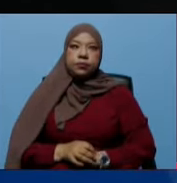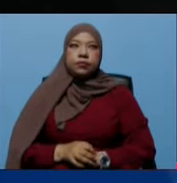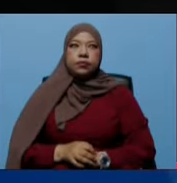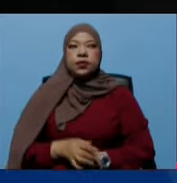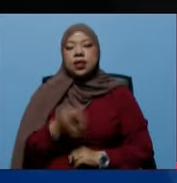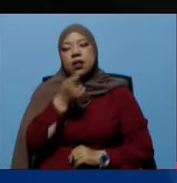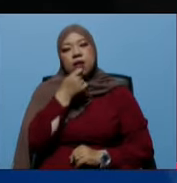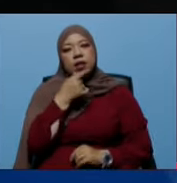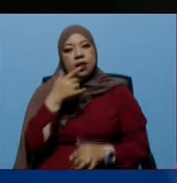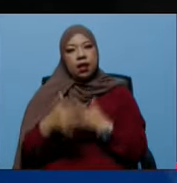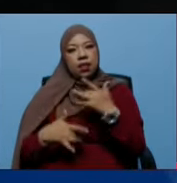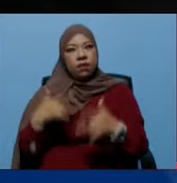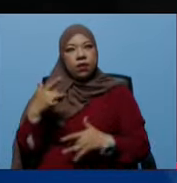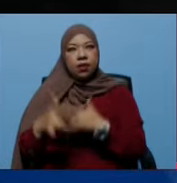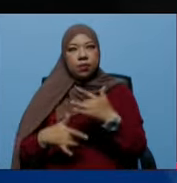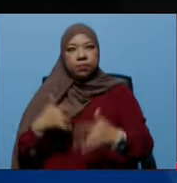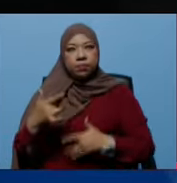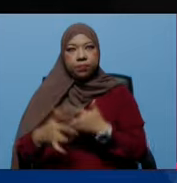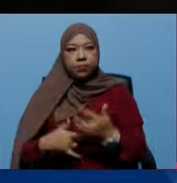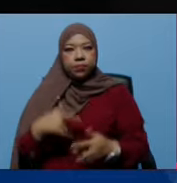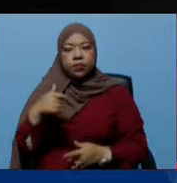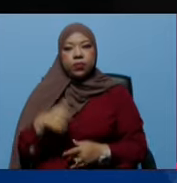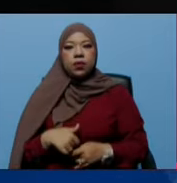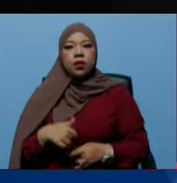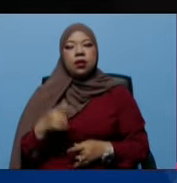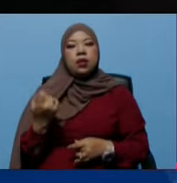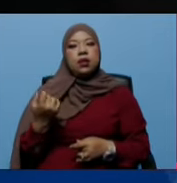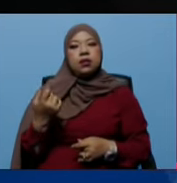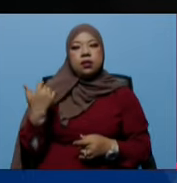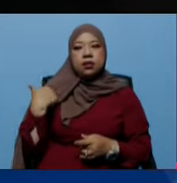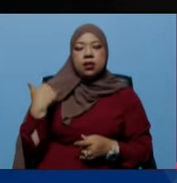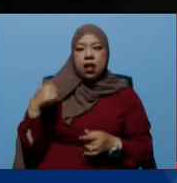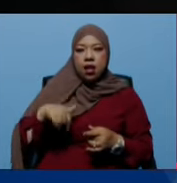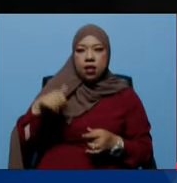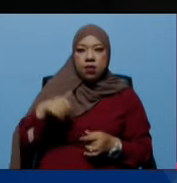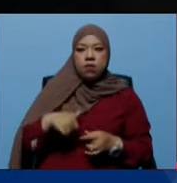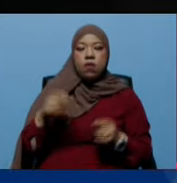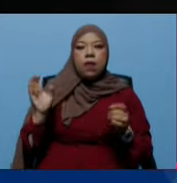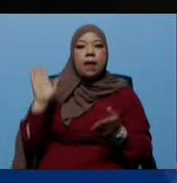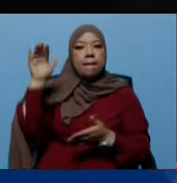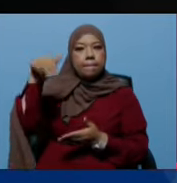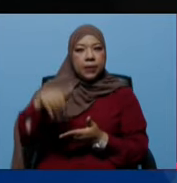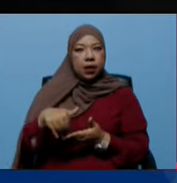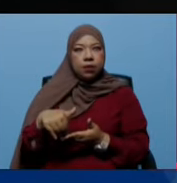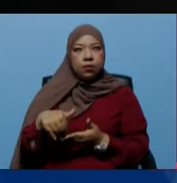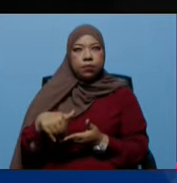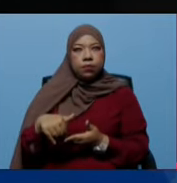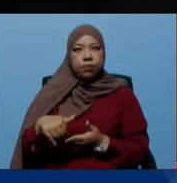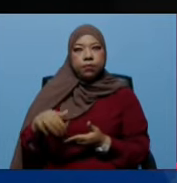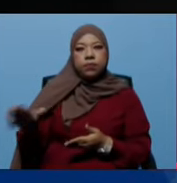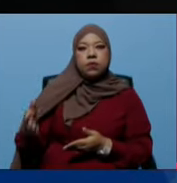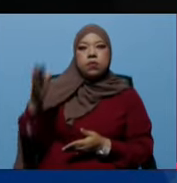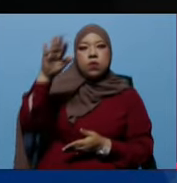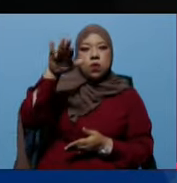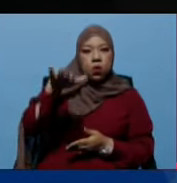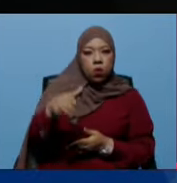Bonita jornada, aquí desde estas montañas de Miranda, los